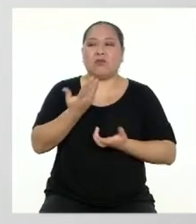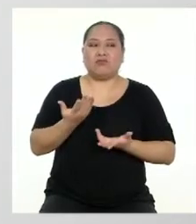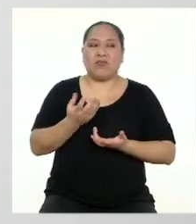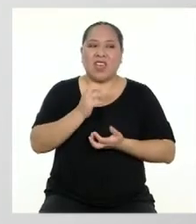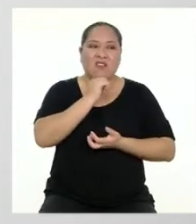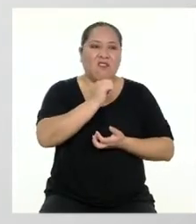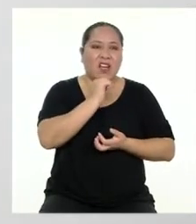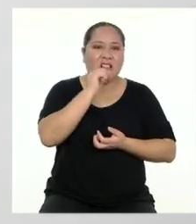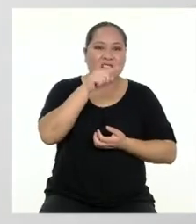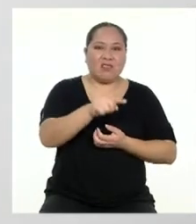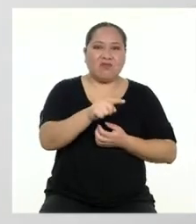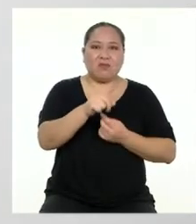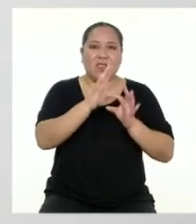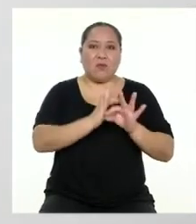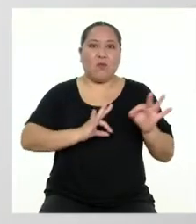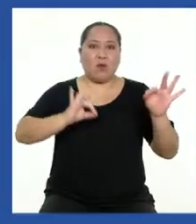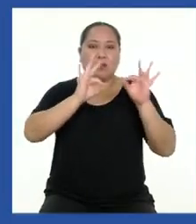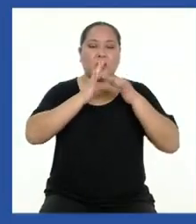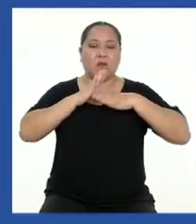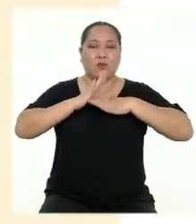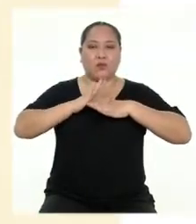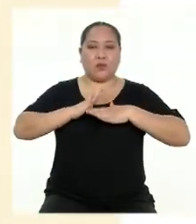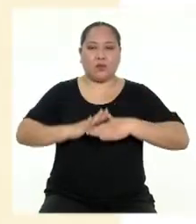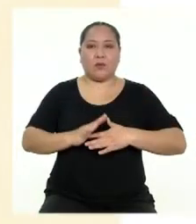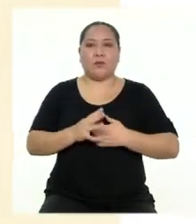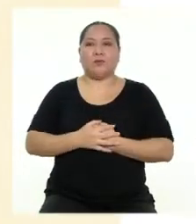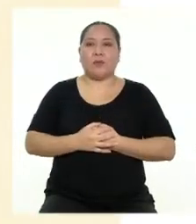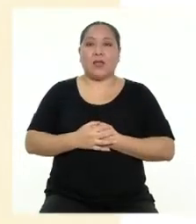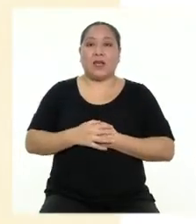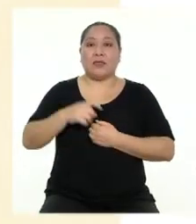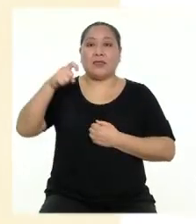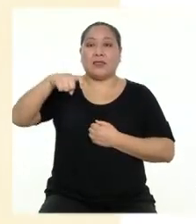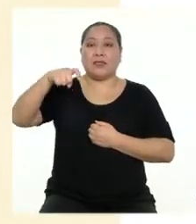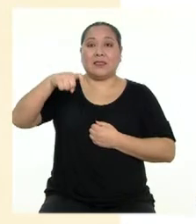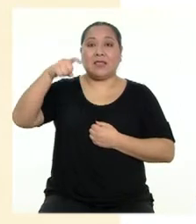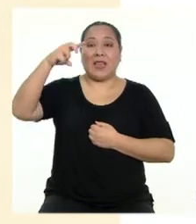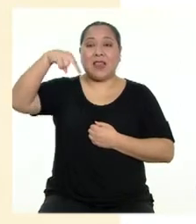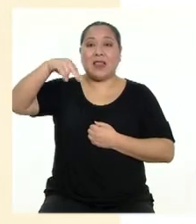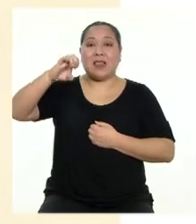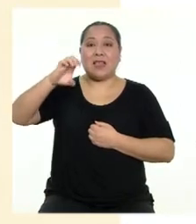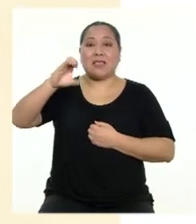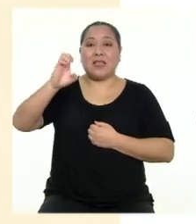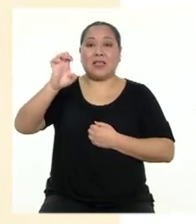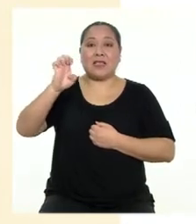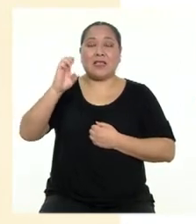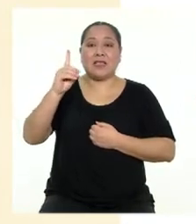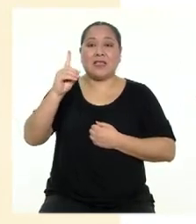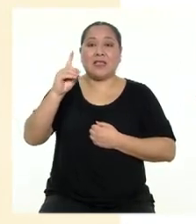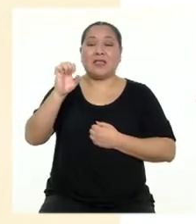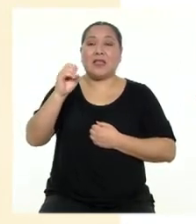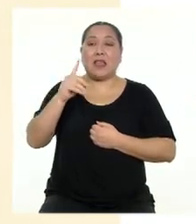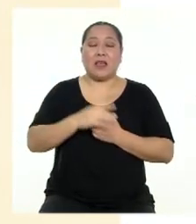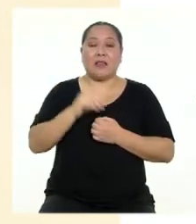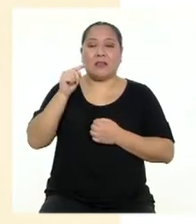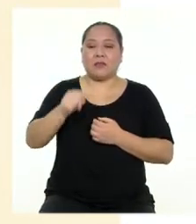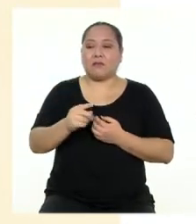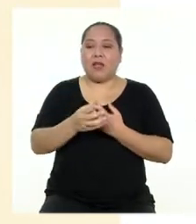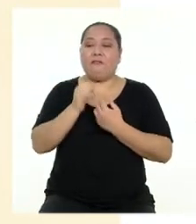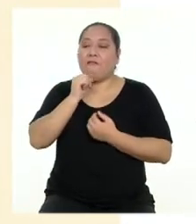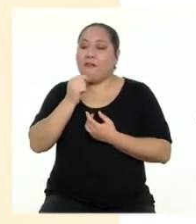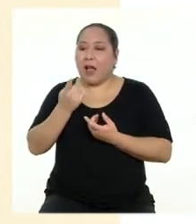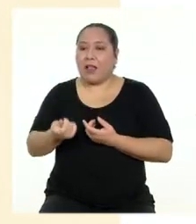es importante para estar tranquilos. Una necesidad es la sensación de la carencia de algo y su satisfacción ayuda